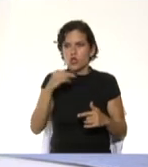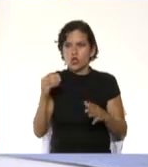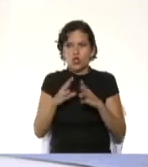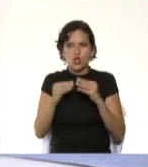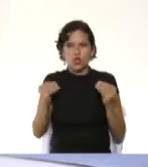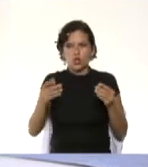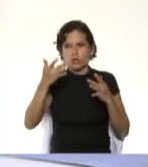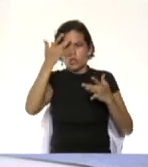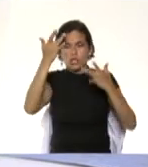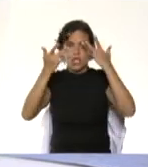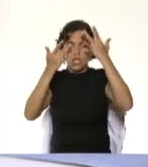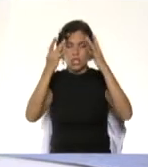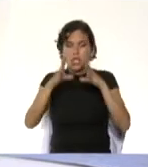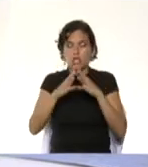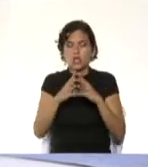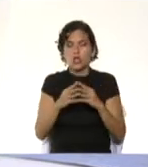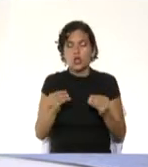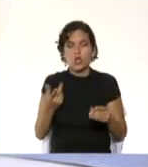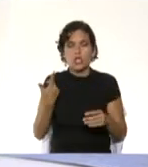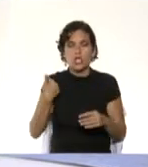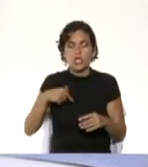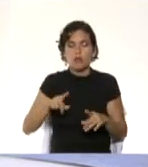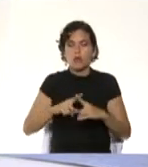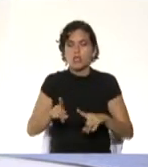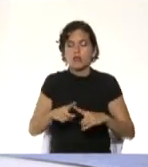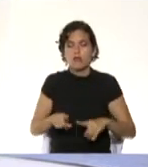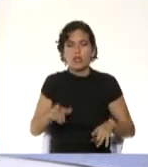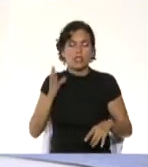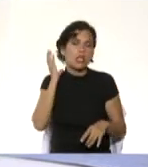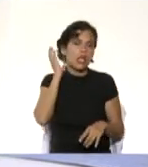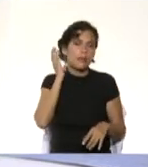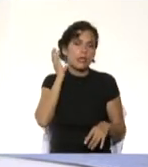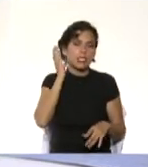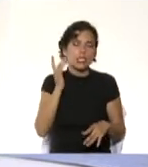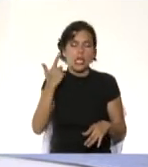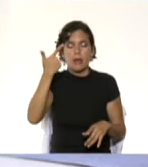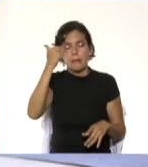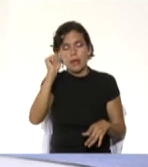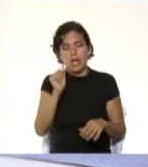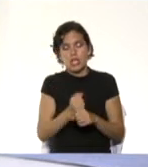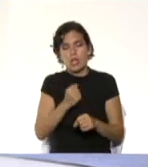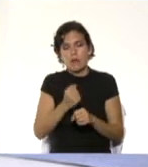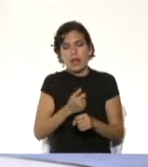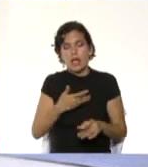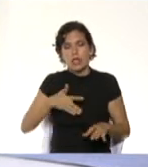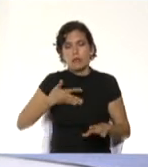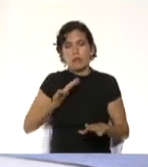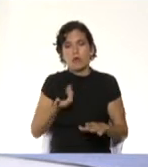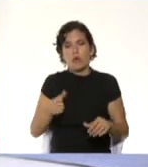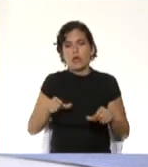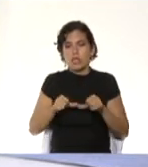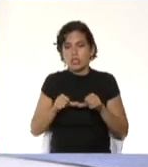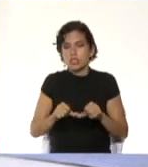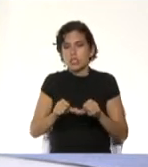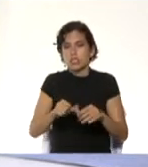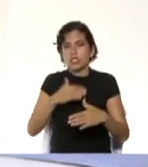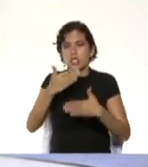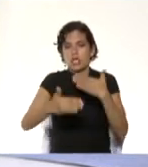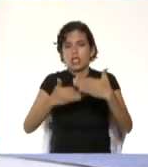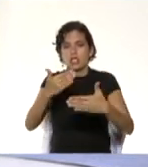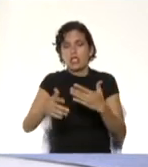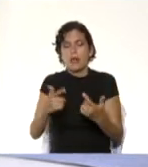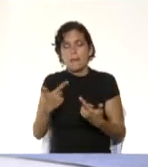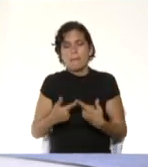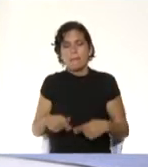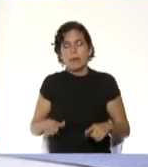diferentes capacidades para trabajar y poder seguir adelante. Pero hay factores que vienen